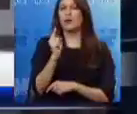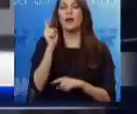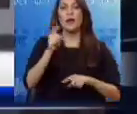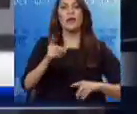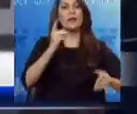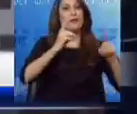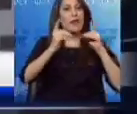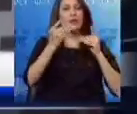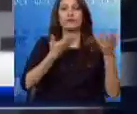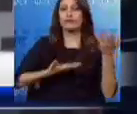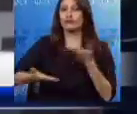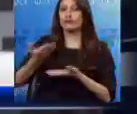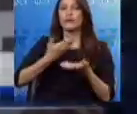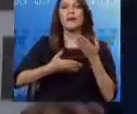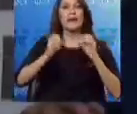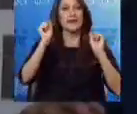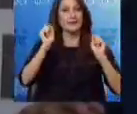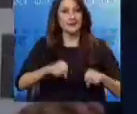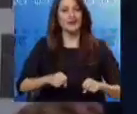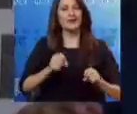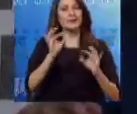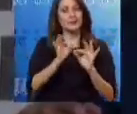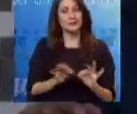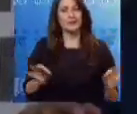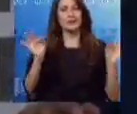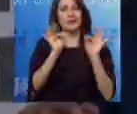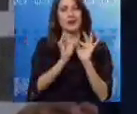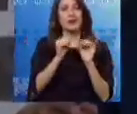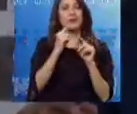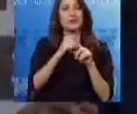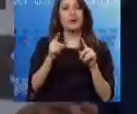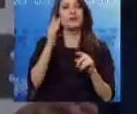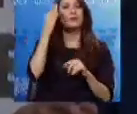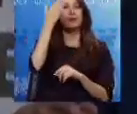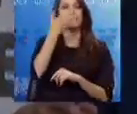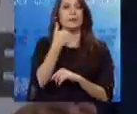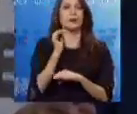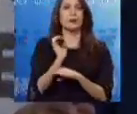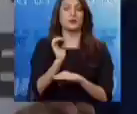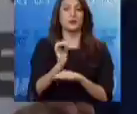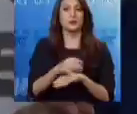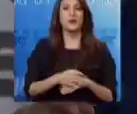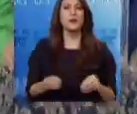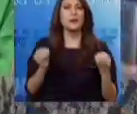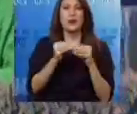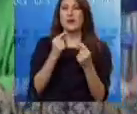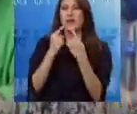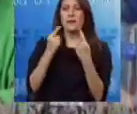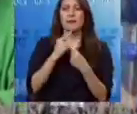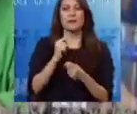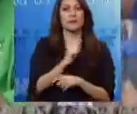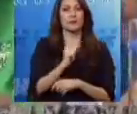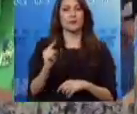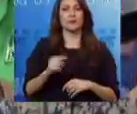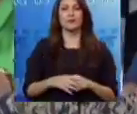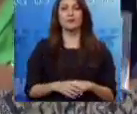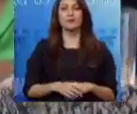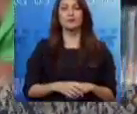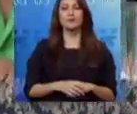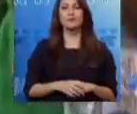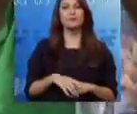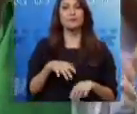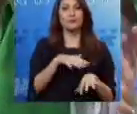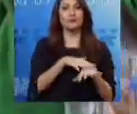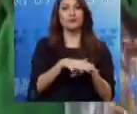diálogo, conversación, acuerdos mínimos en beneficio del futuro del Ecuador. Ya no más debate. En su visita a la provincia de Los